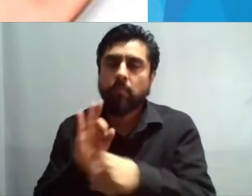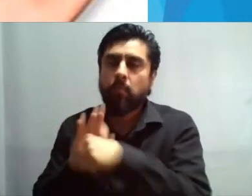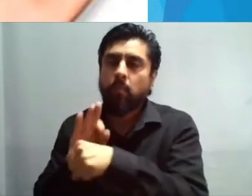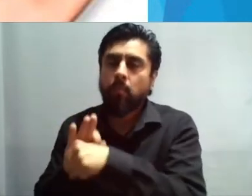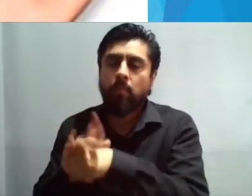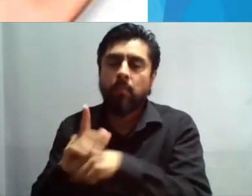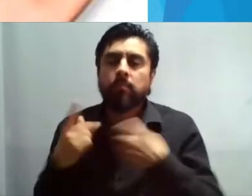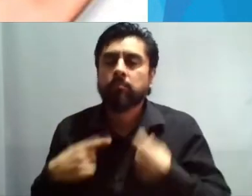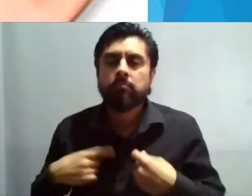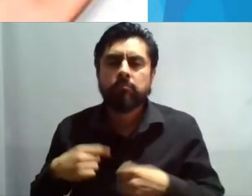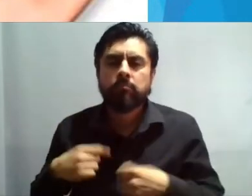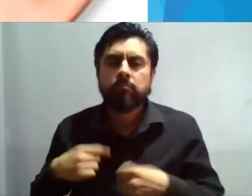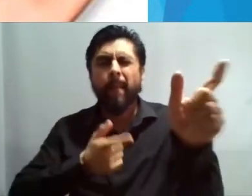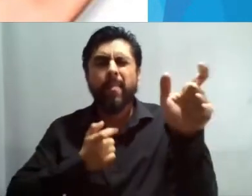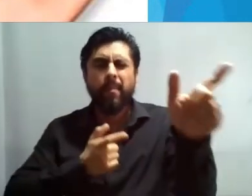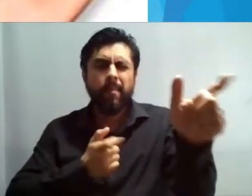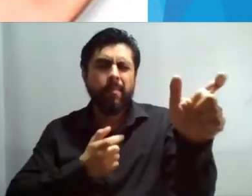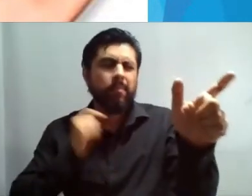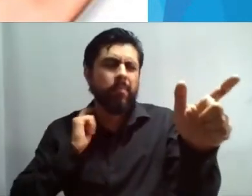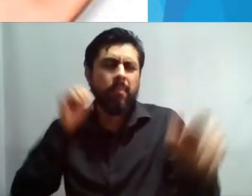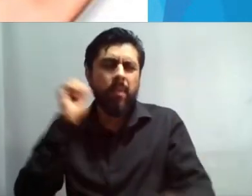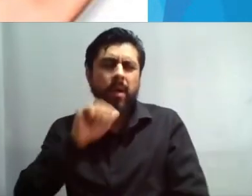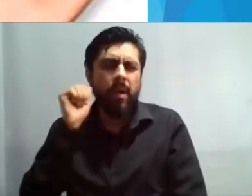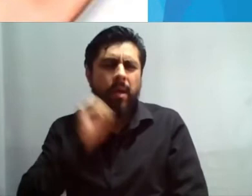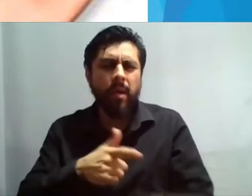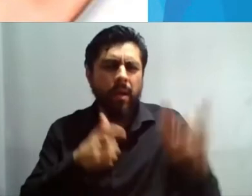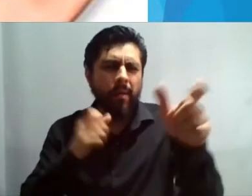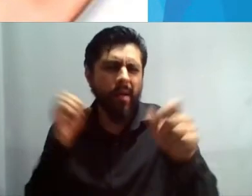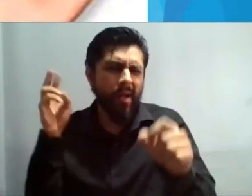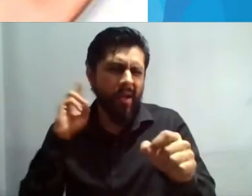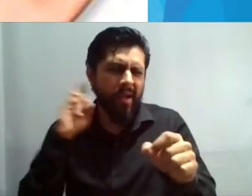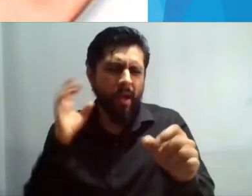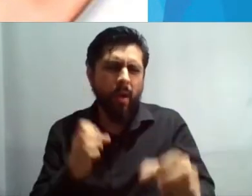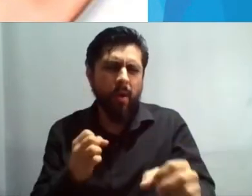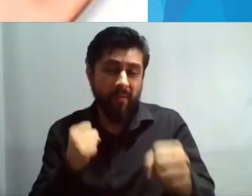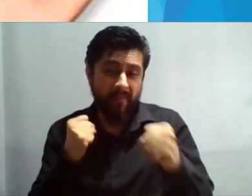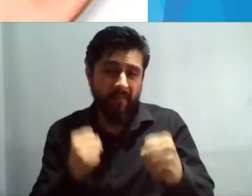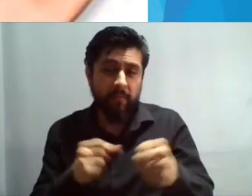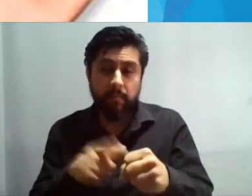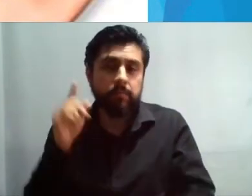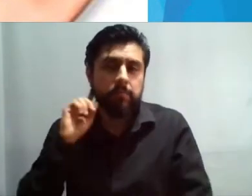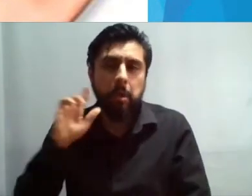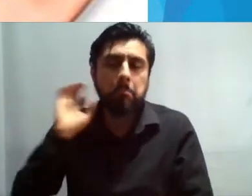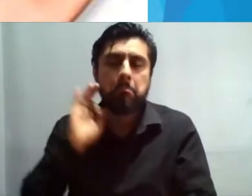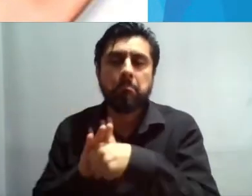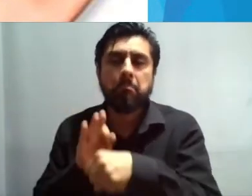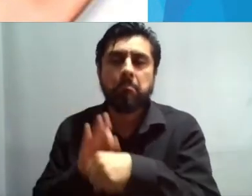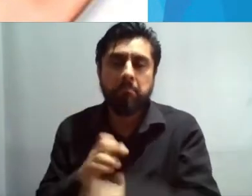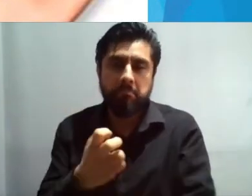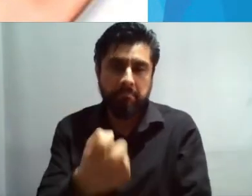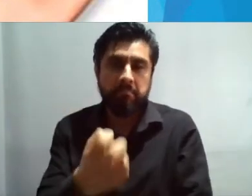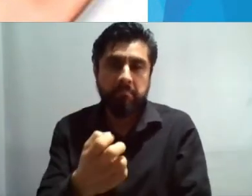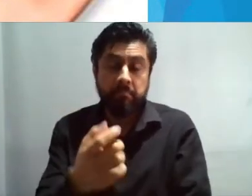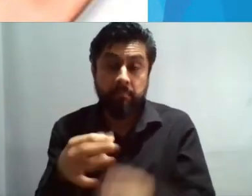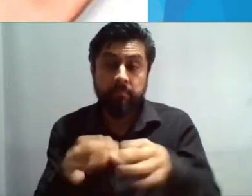ya no tiene daño auditivo por el uso de armas de fuego. Y así hay muchos tipos de protectores de sonido en función